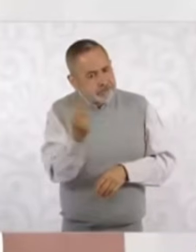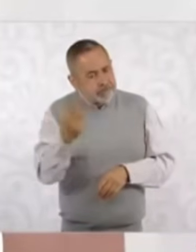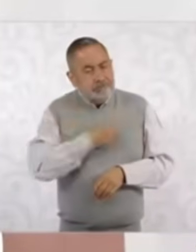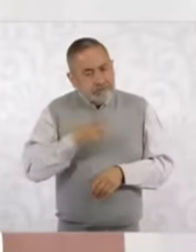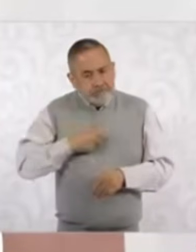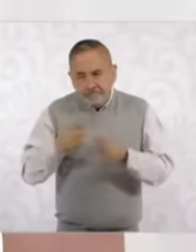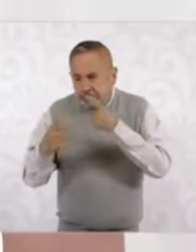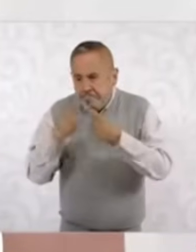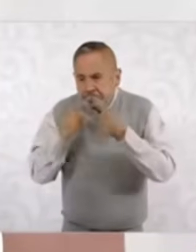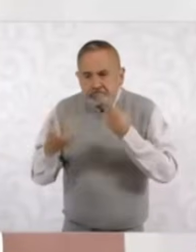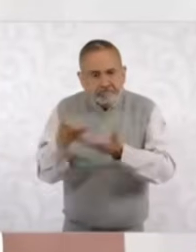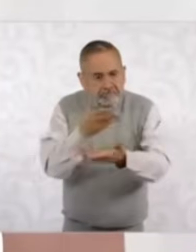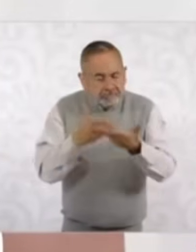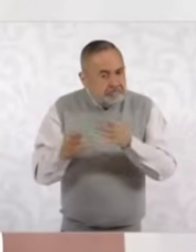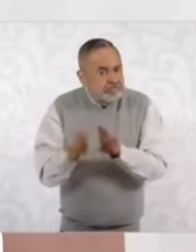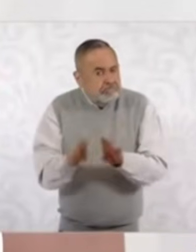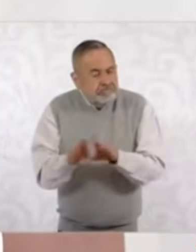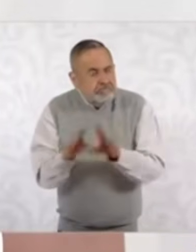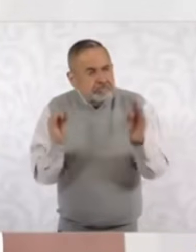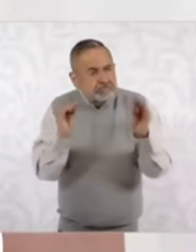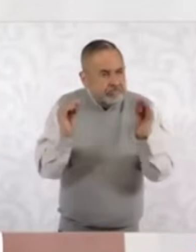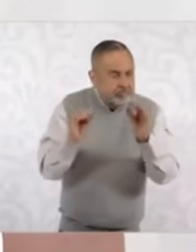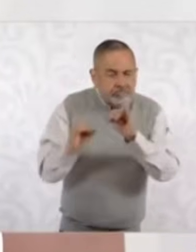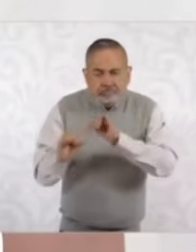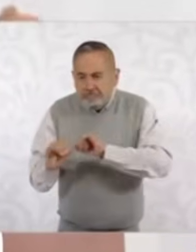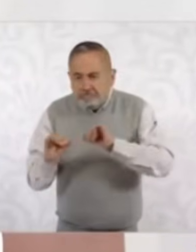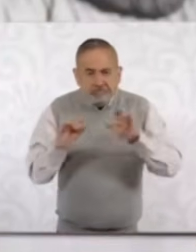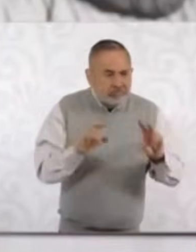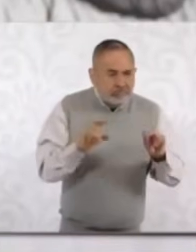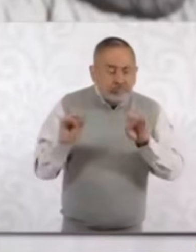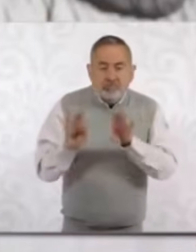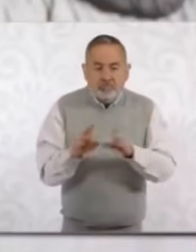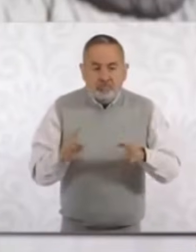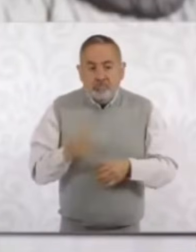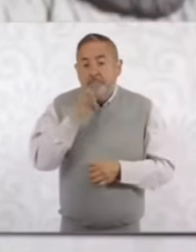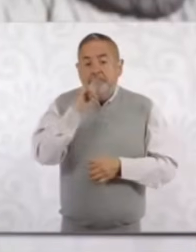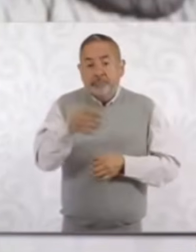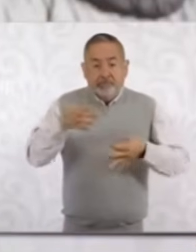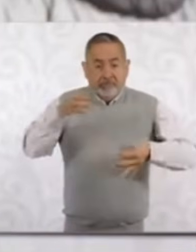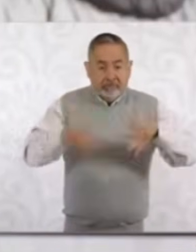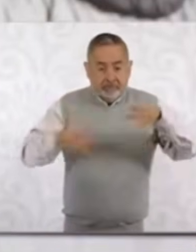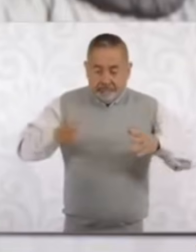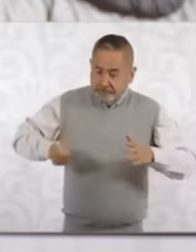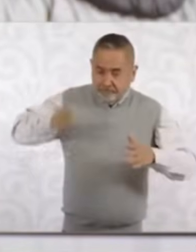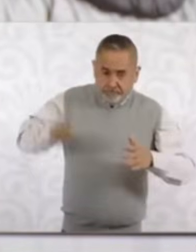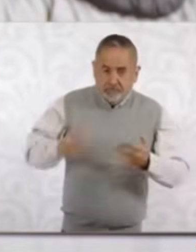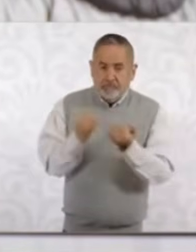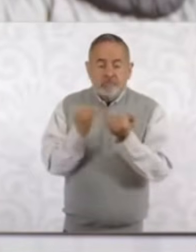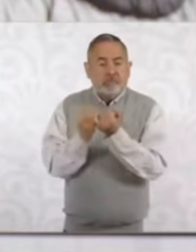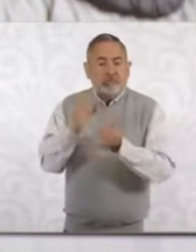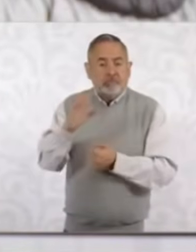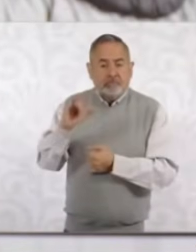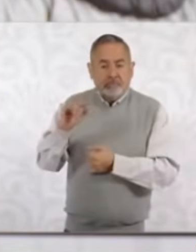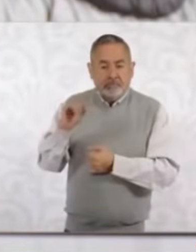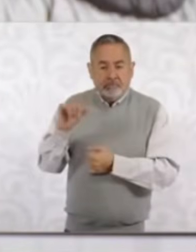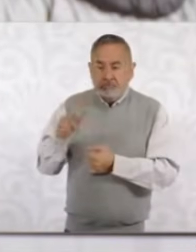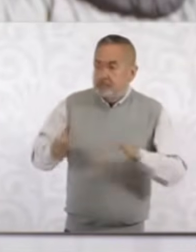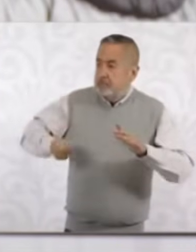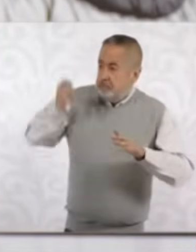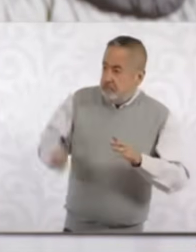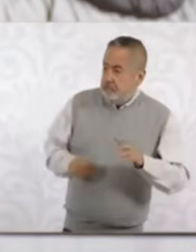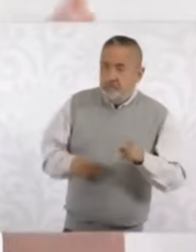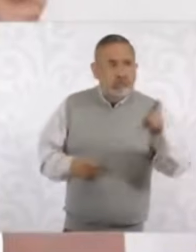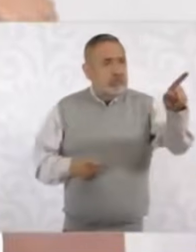debata. Y también cuando hay una sanción de un tribunal, como es el caso de Citlali, y no se cumple,